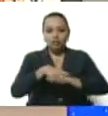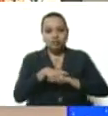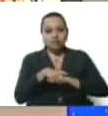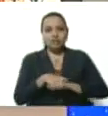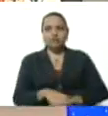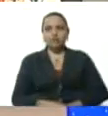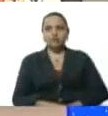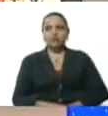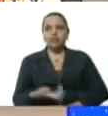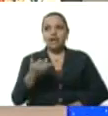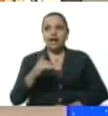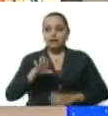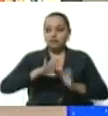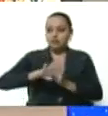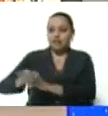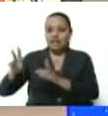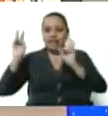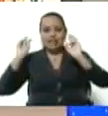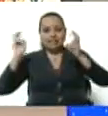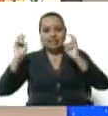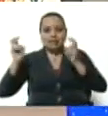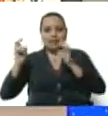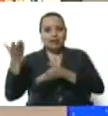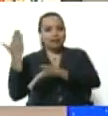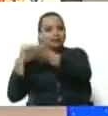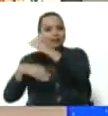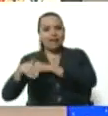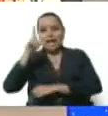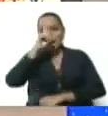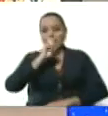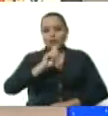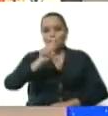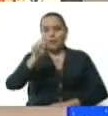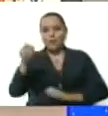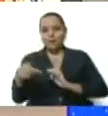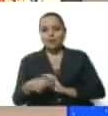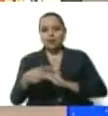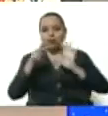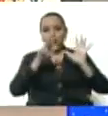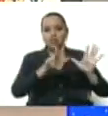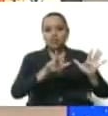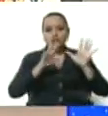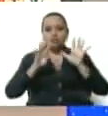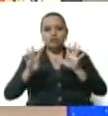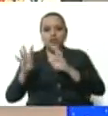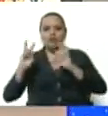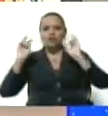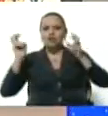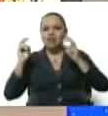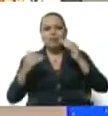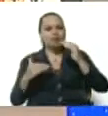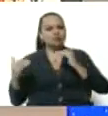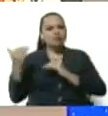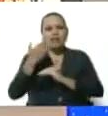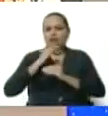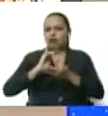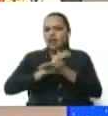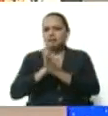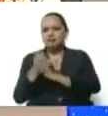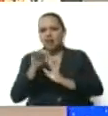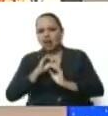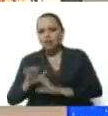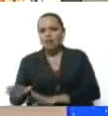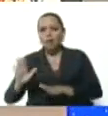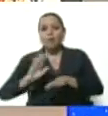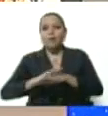Queda zanjado el tema del laudo fraudulento de 1899. Es un tema superado, porque el Acuerdo de